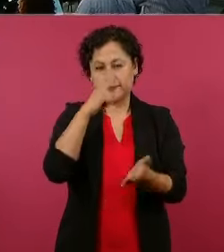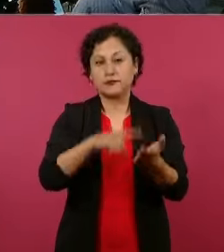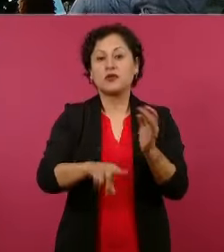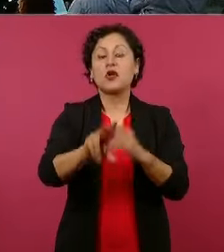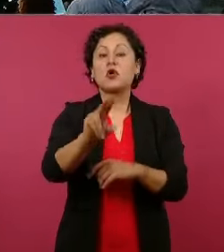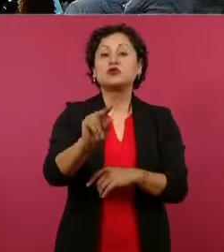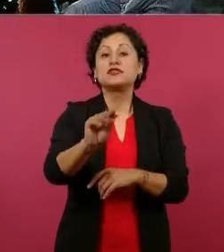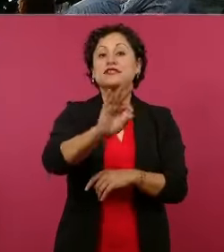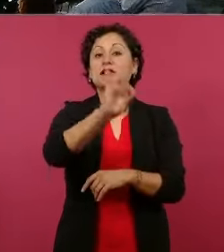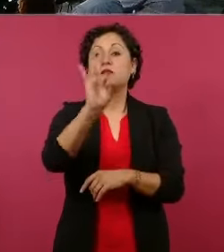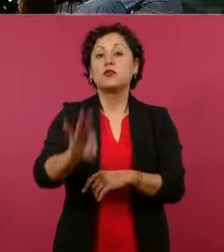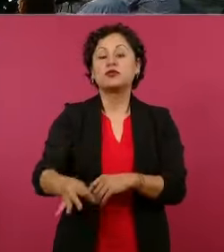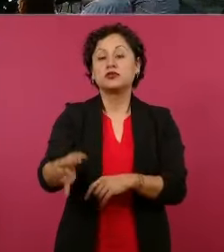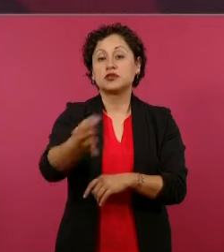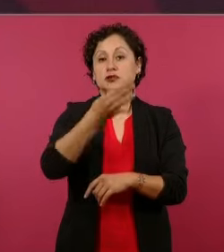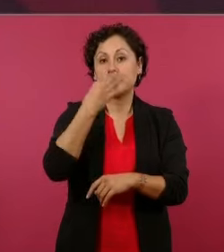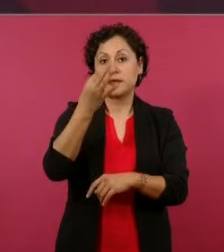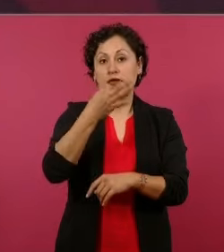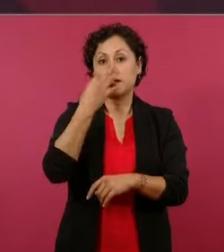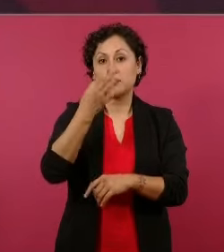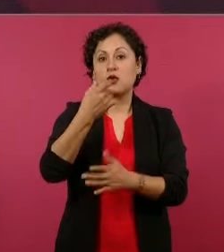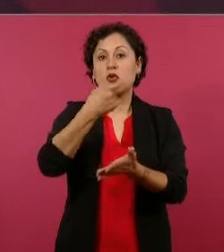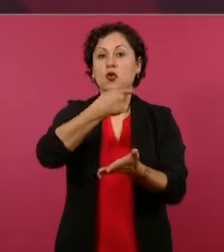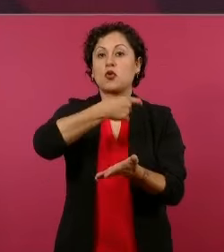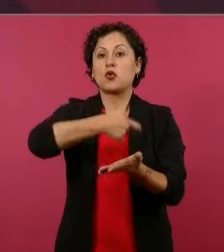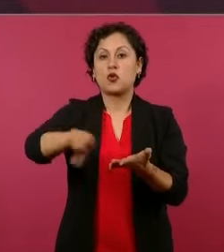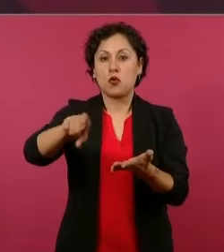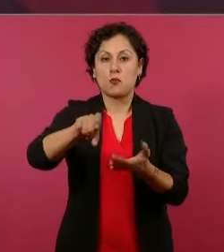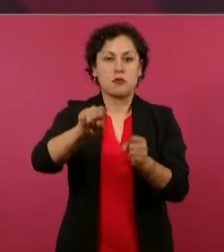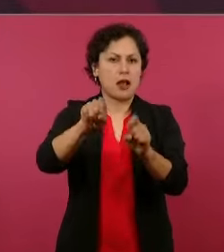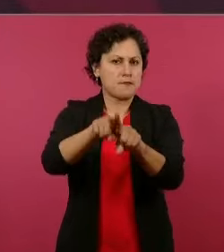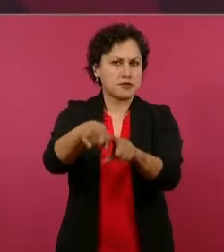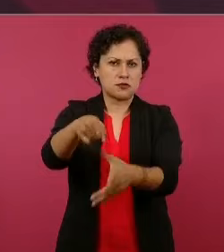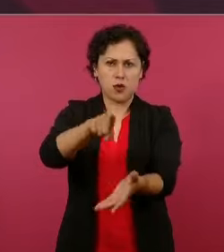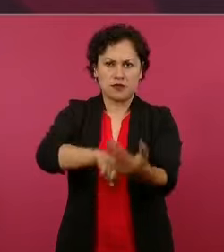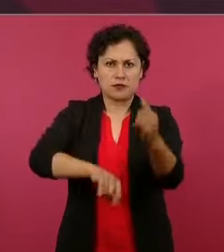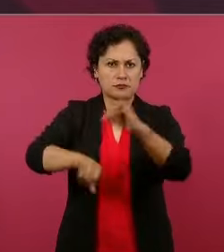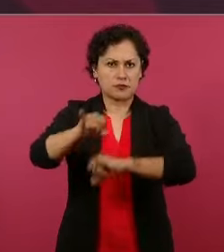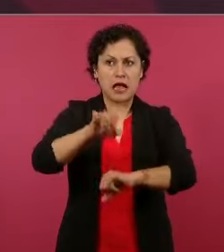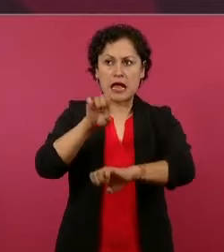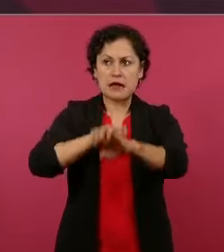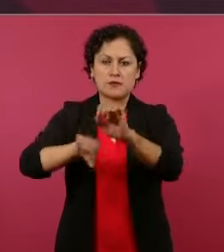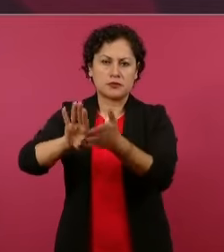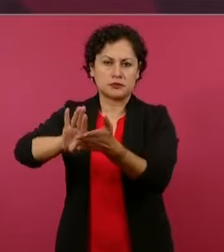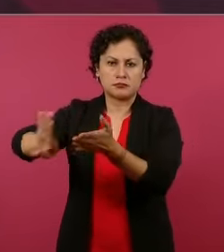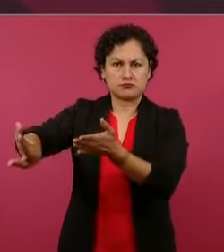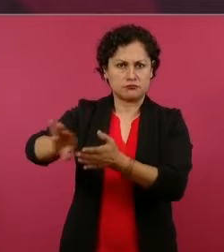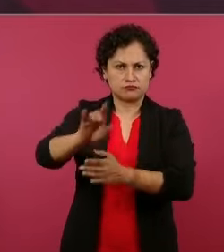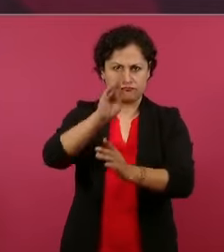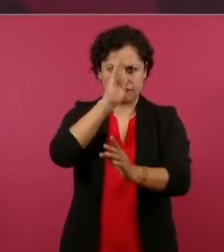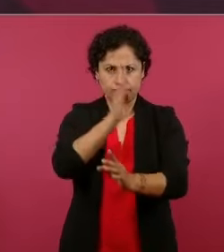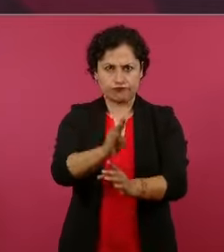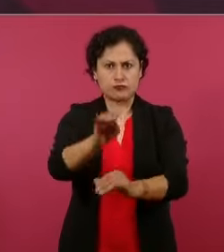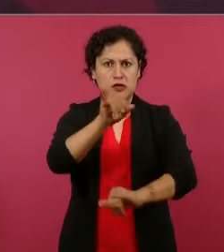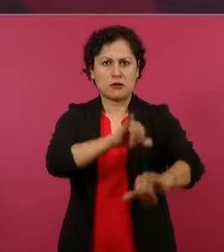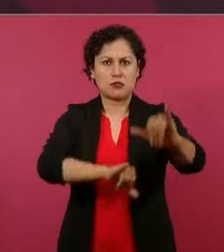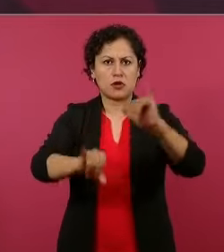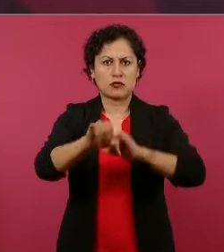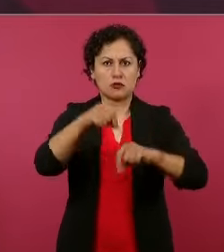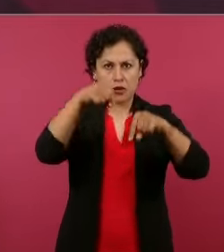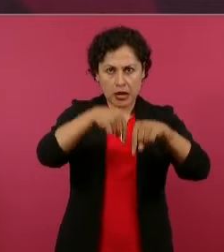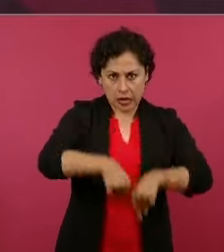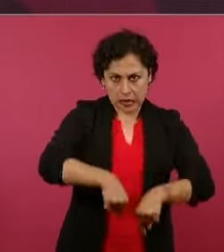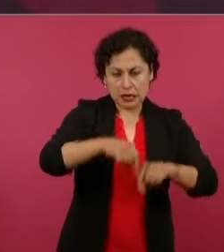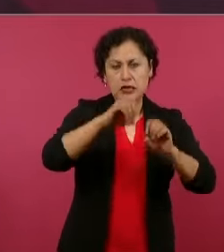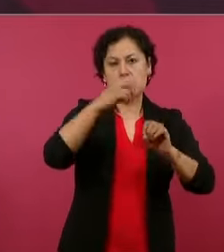medicamentos se han comprado directamente ahora a los laboratorios sin ningún intermediario y son laboratorios de todo de todo el mundo algunos tienen